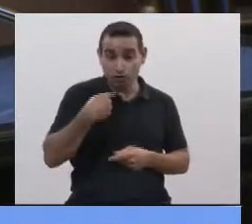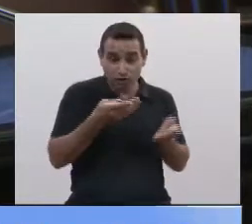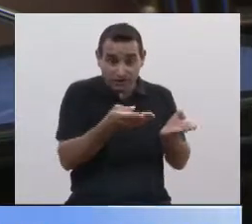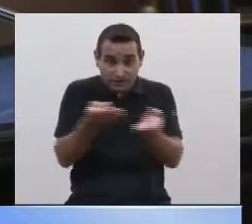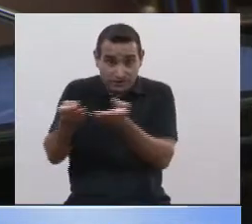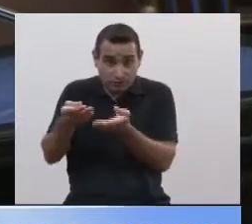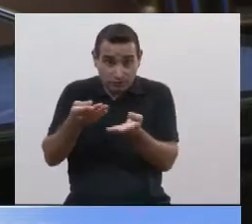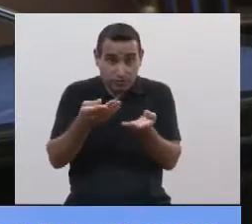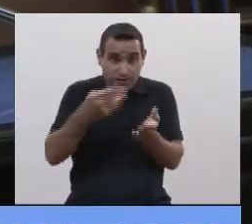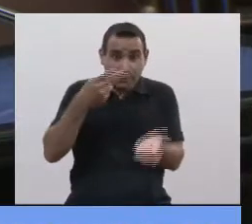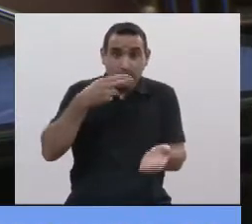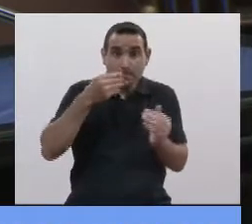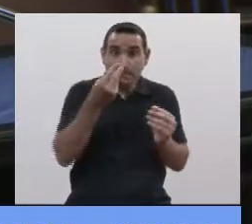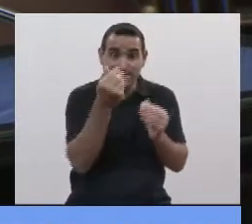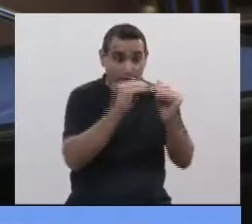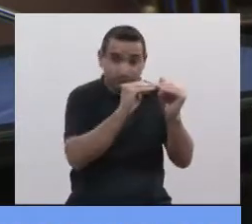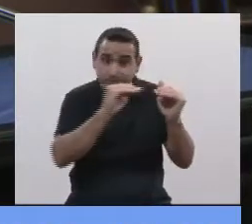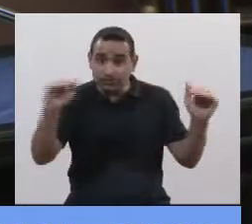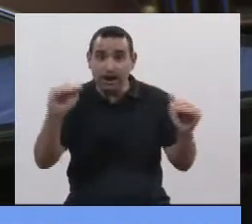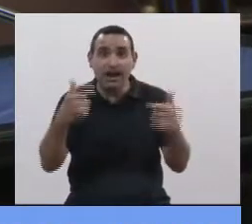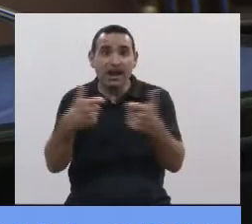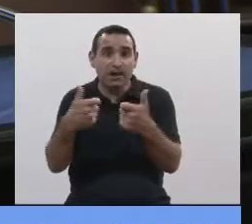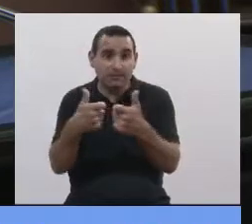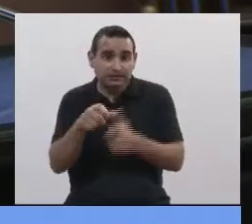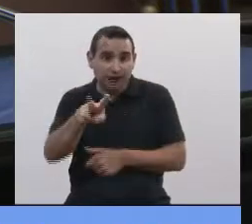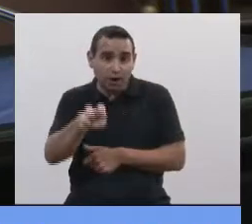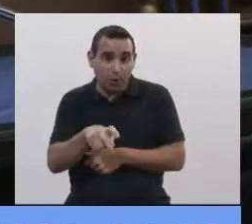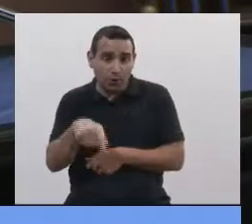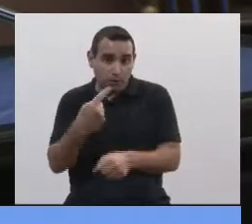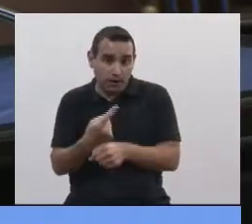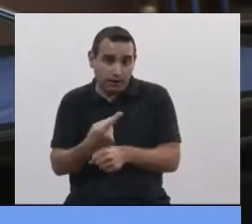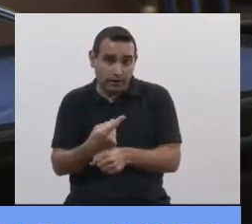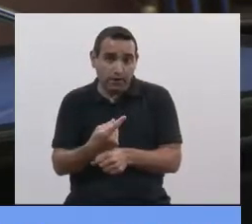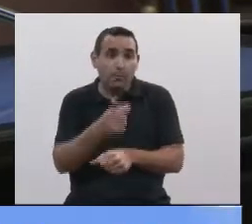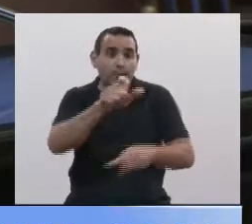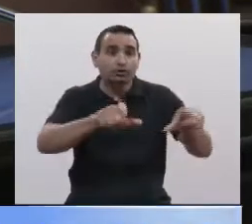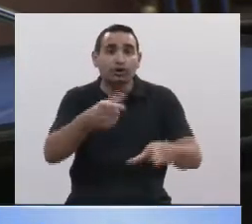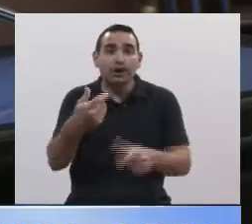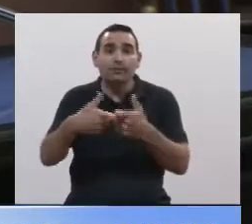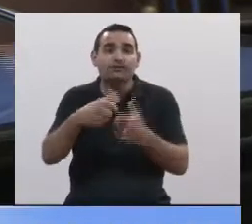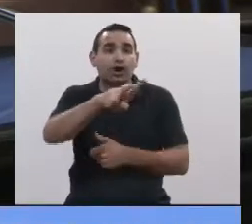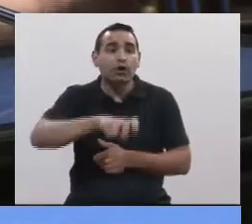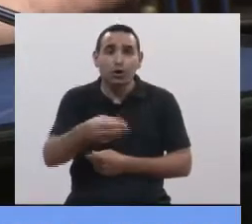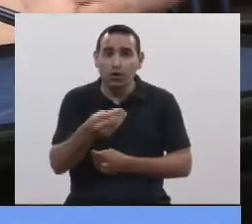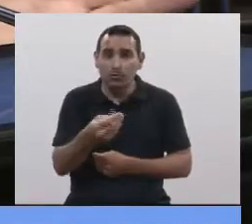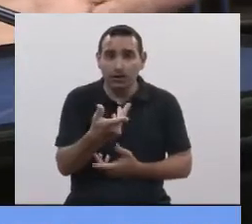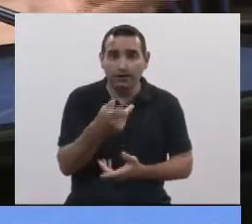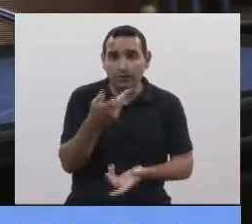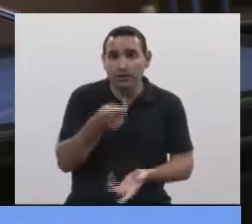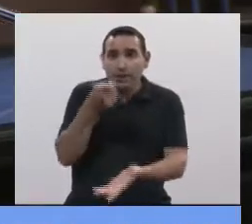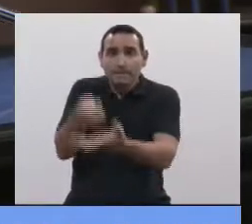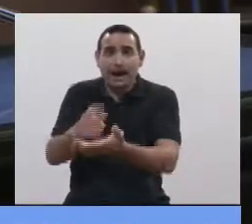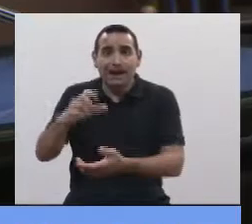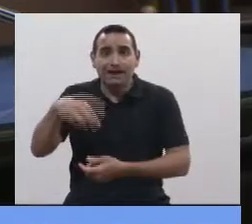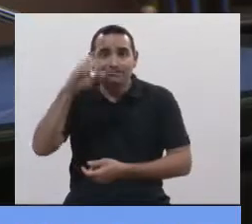tarifas, las empresas no le pueden cobrar a la gente y terminan no pagándole a CAMMESA.